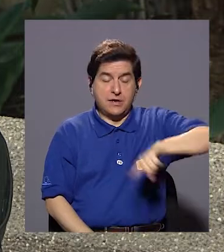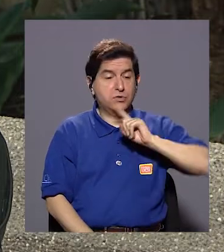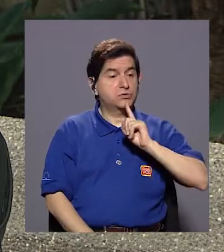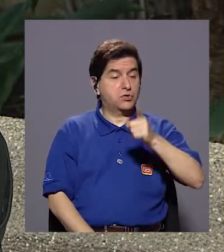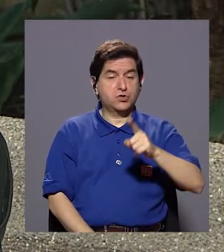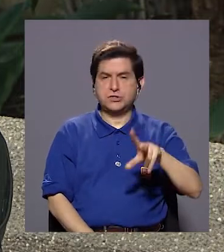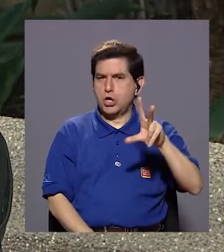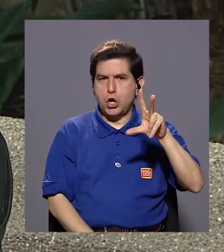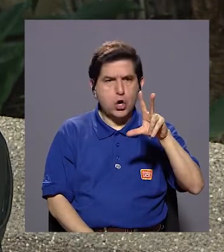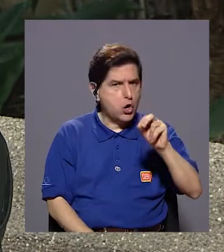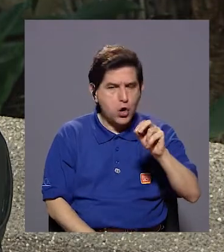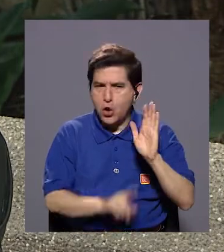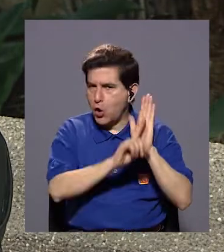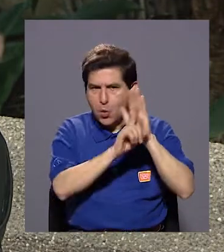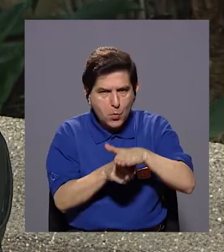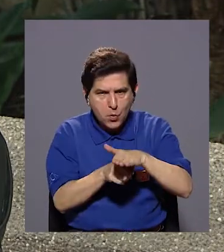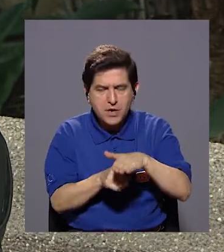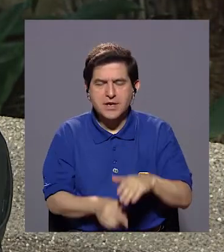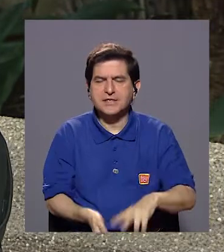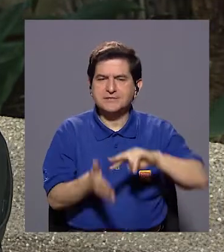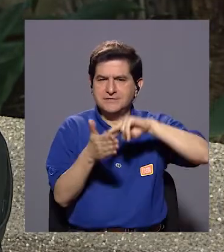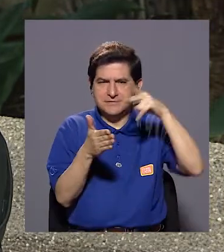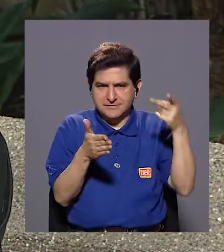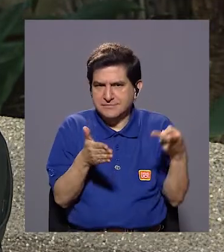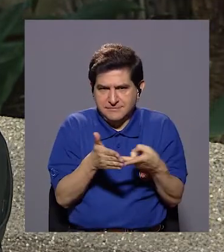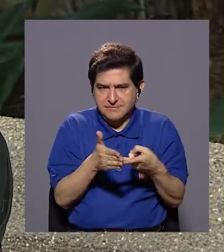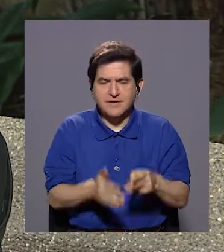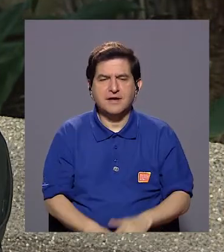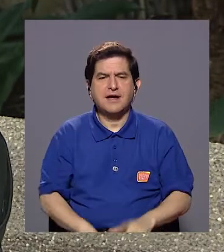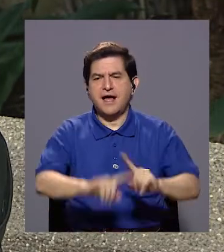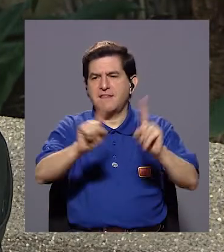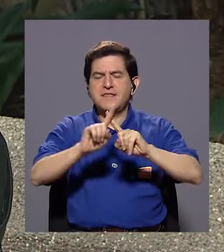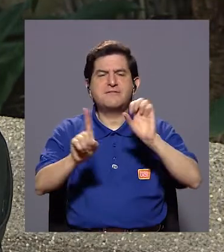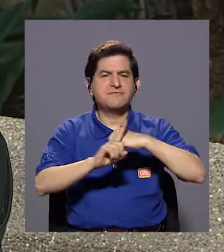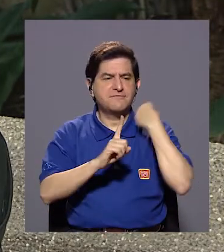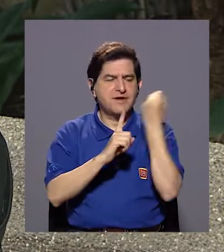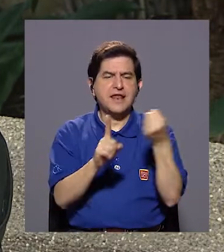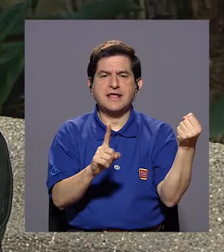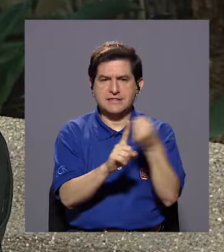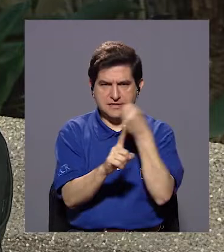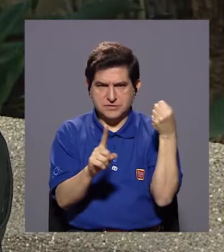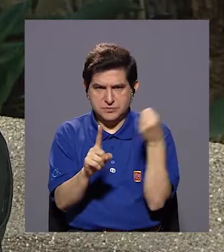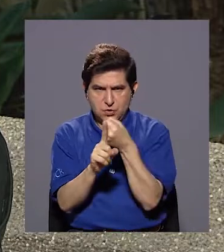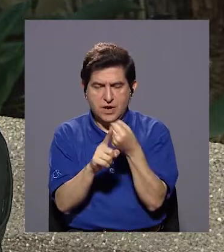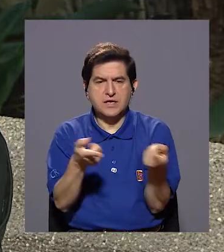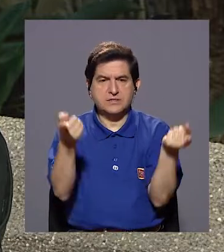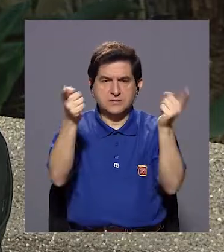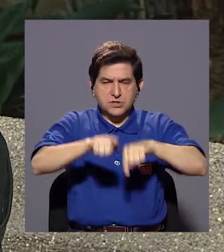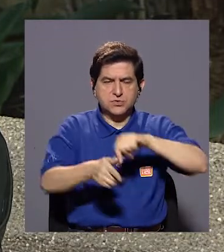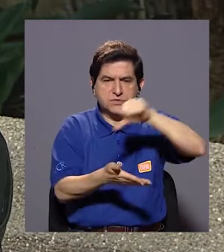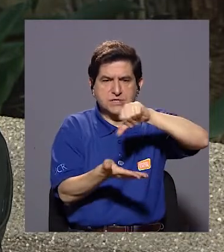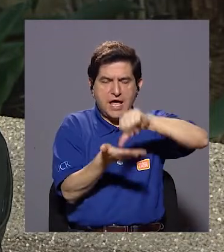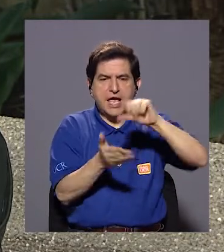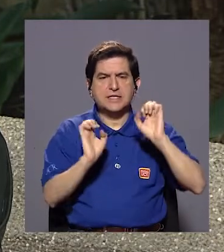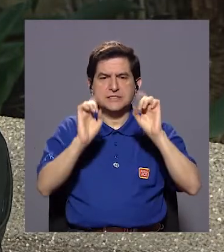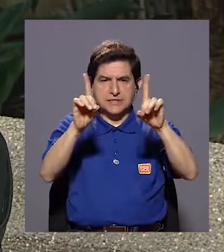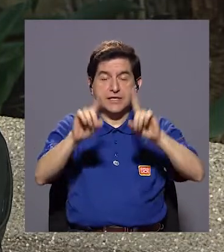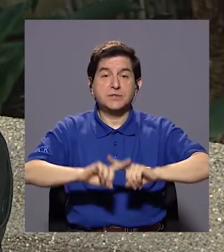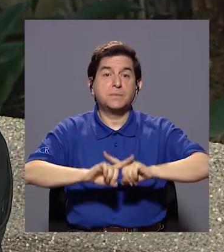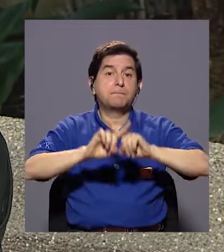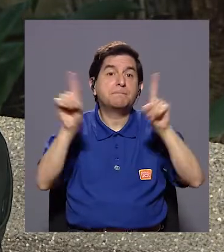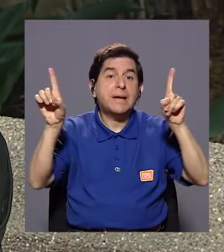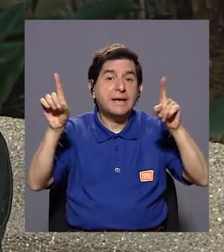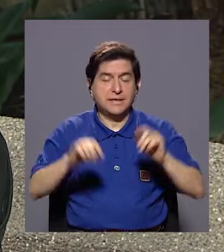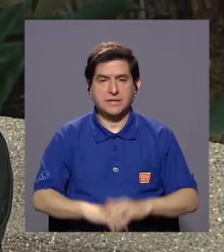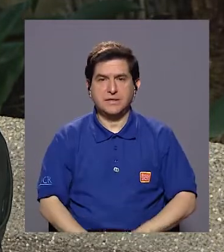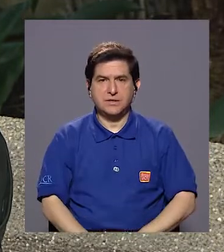nosotros decimos que no es bullying, estamos refiriéndonos a diferentes situaciones de violencia que se dan en los centros educativos, pero